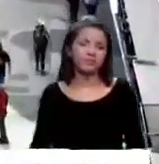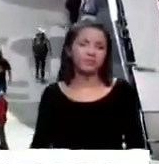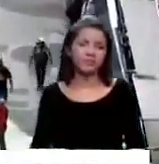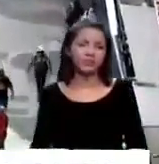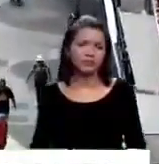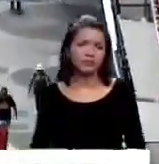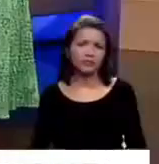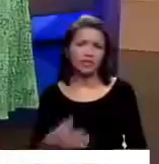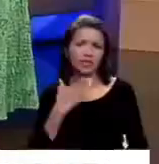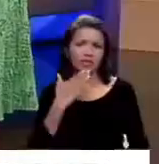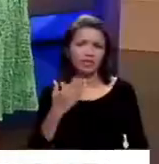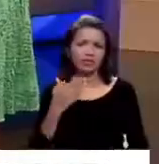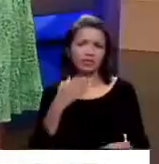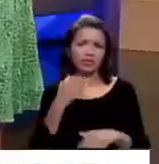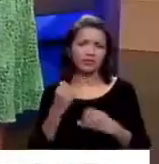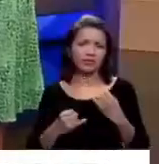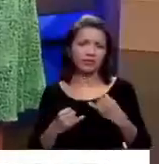gracias y sabías a esta hora en directo